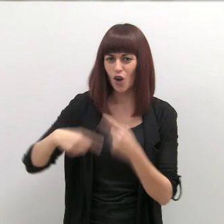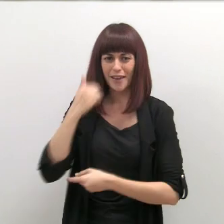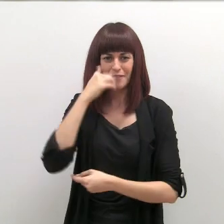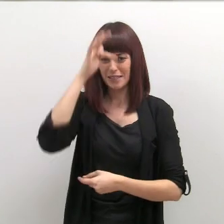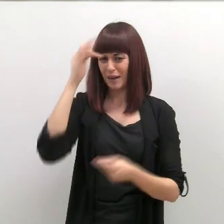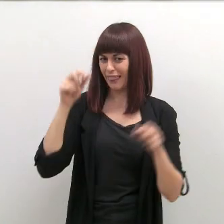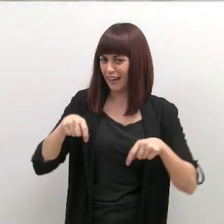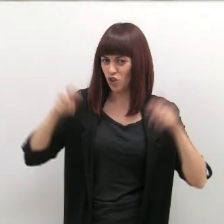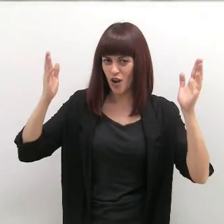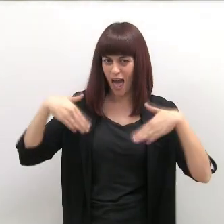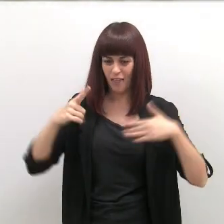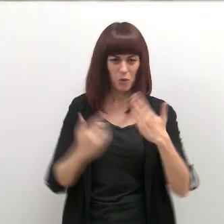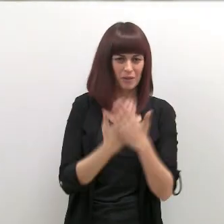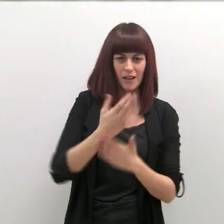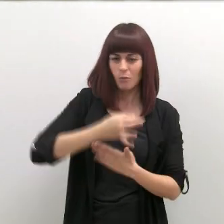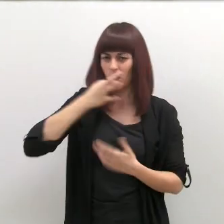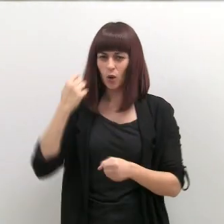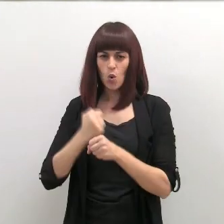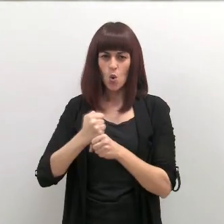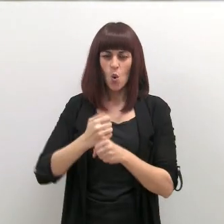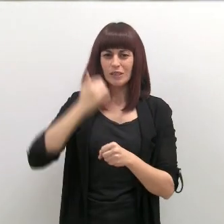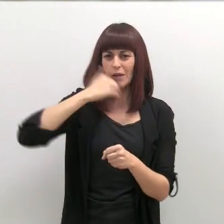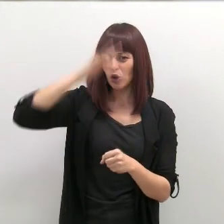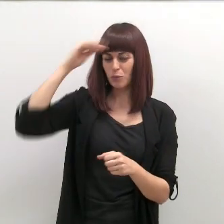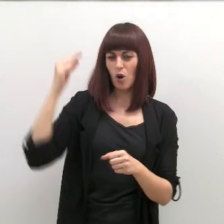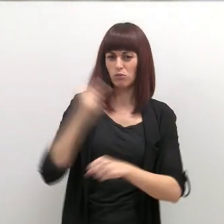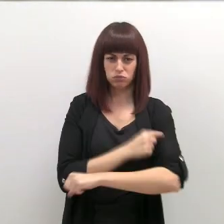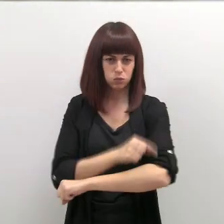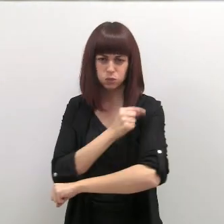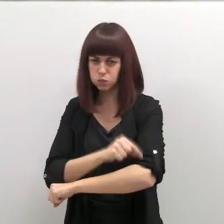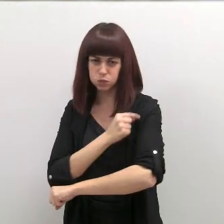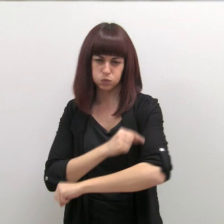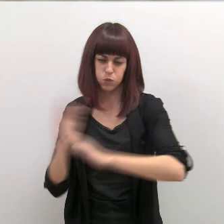están vacunando mañana y tarde, sábados y domingos incluidos.